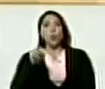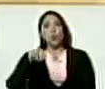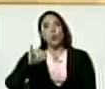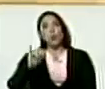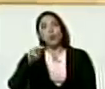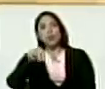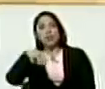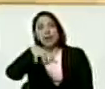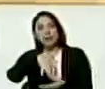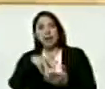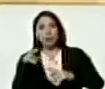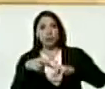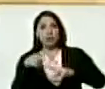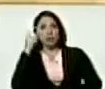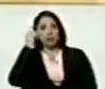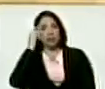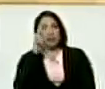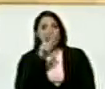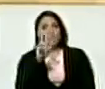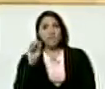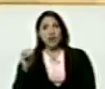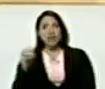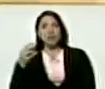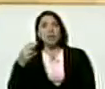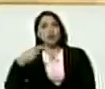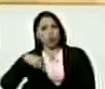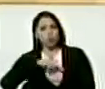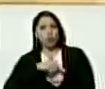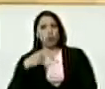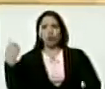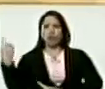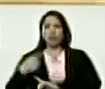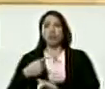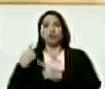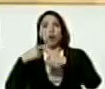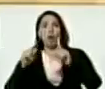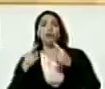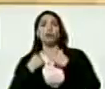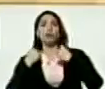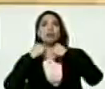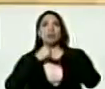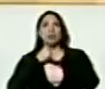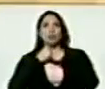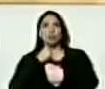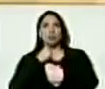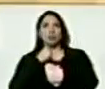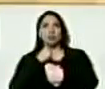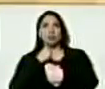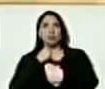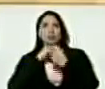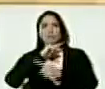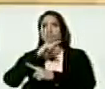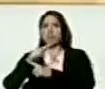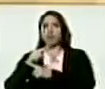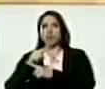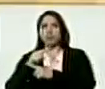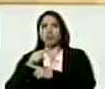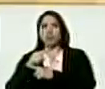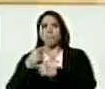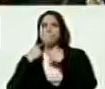y el día 20 recibimos una denuncia de otro sacerdote denunciando la